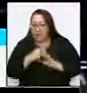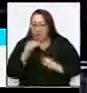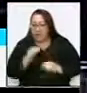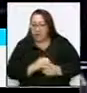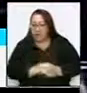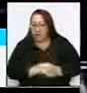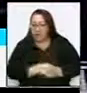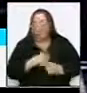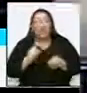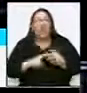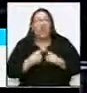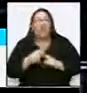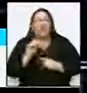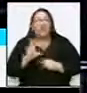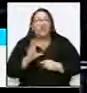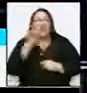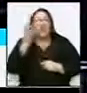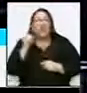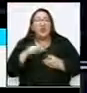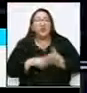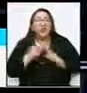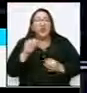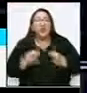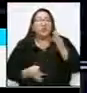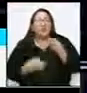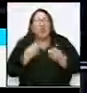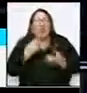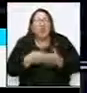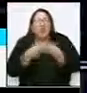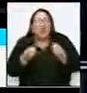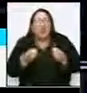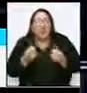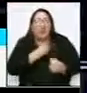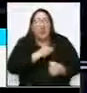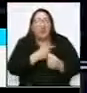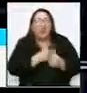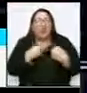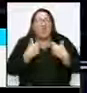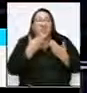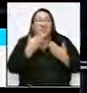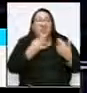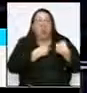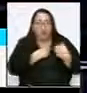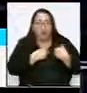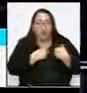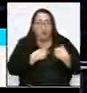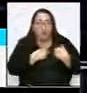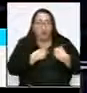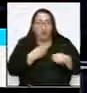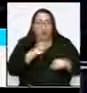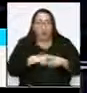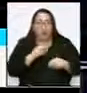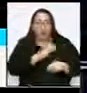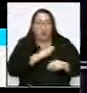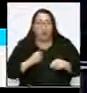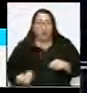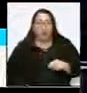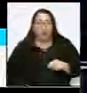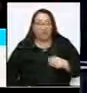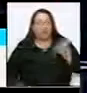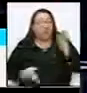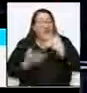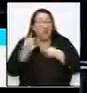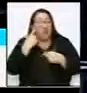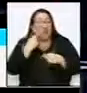desde la perspectiva de justificar al poder. el teórico del Estado, Jelinek,